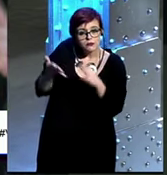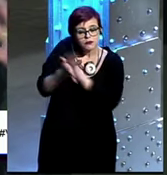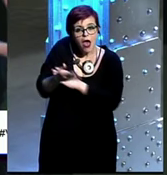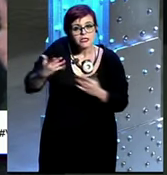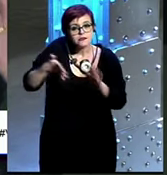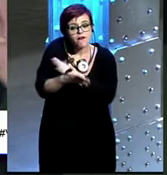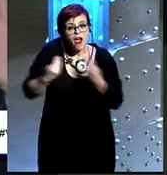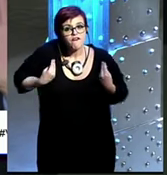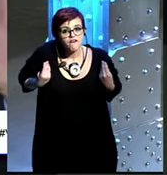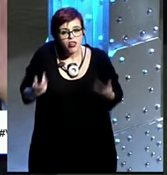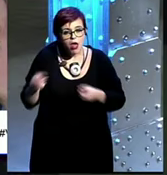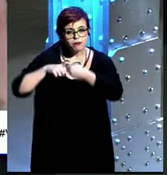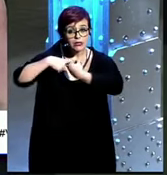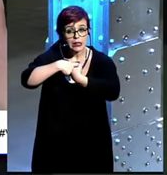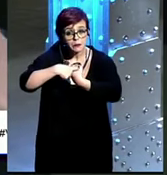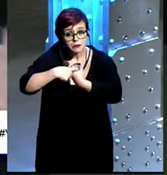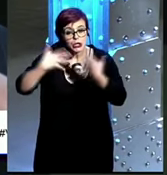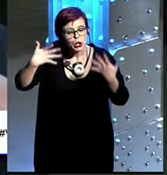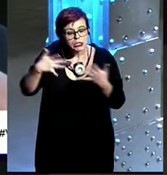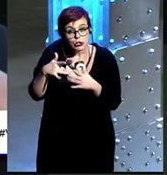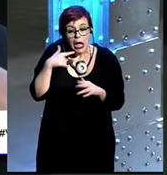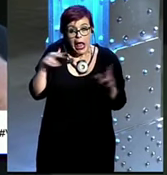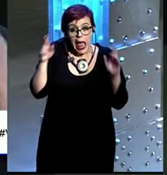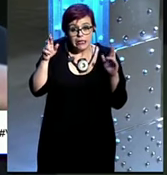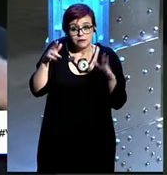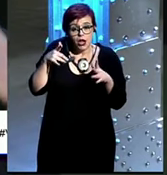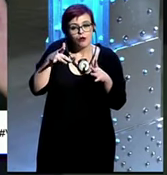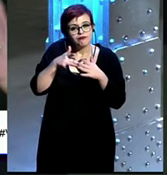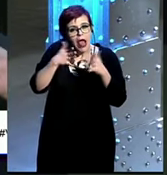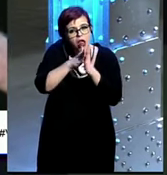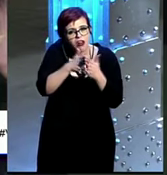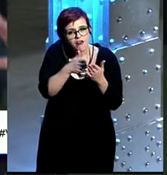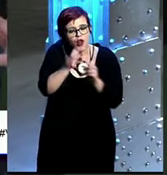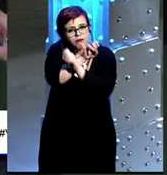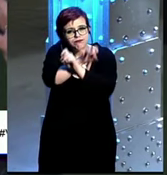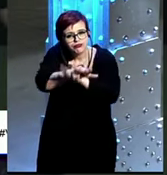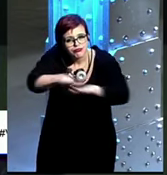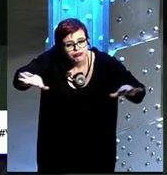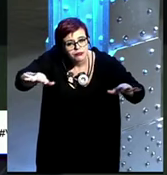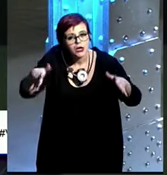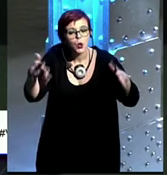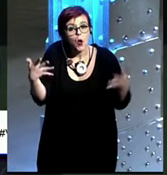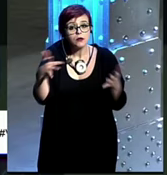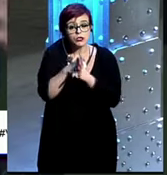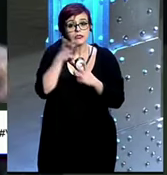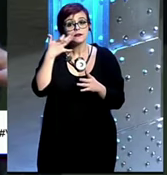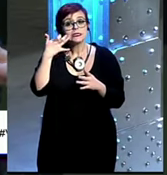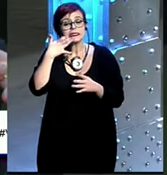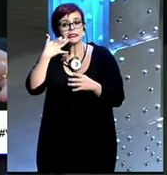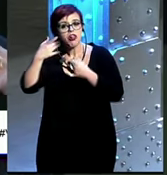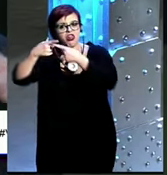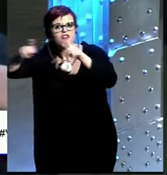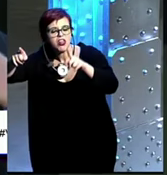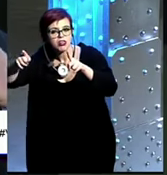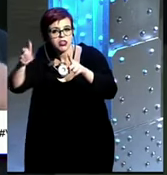de lo que ha ocurrido en años recientes y parte de lo que espero que realmente fomente este libro es la idea de que la diferencia realmente no tiene que tener